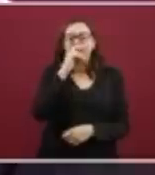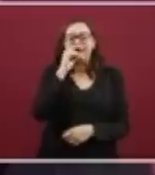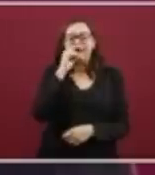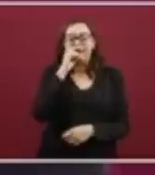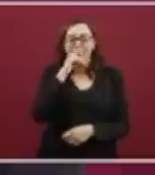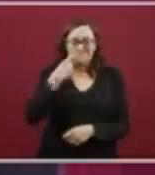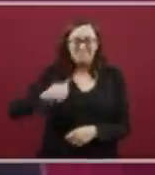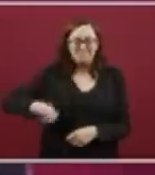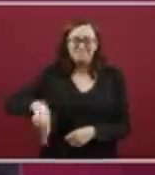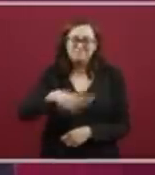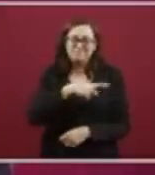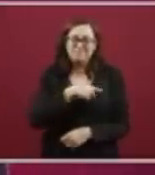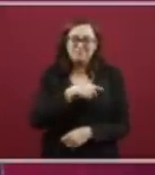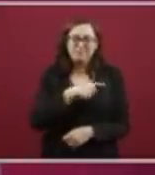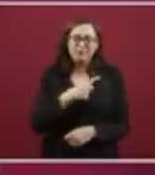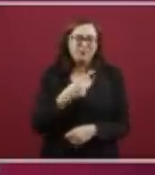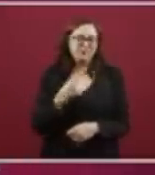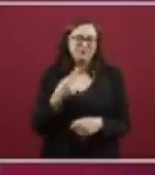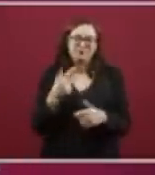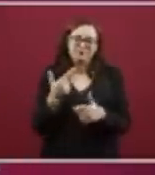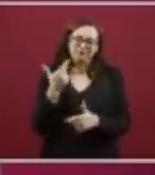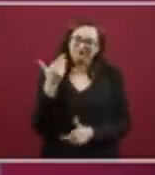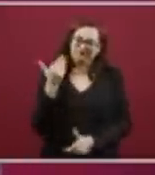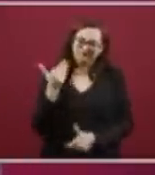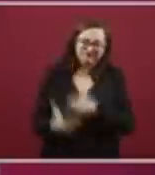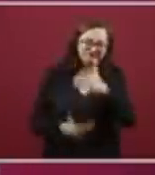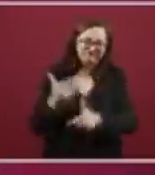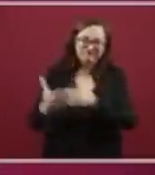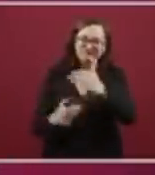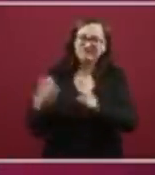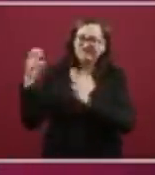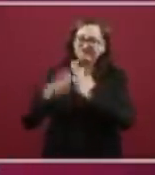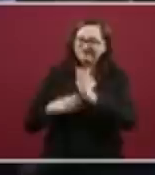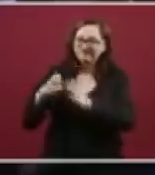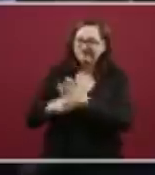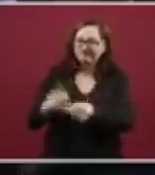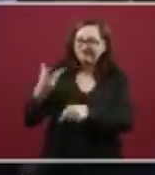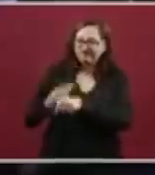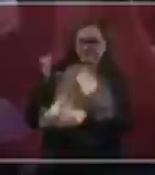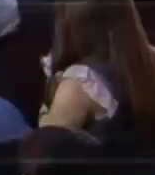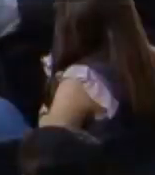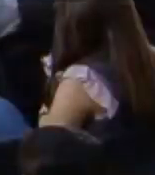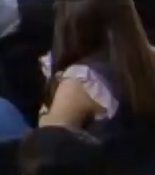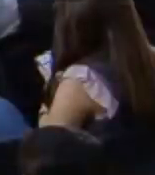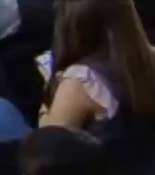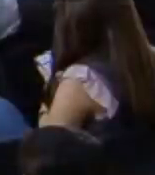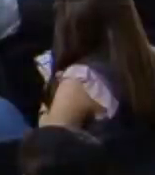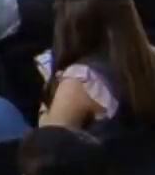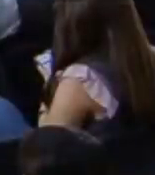que modificar todos esos procedimientos. No puede haber